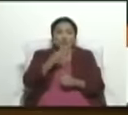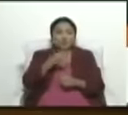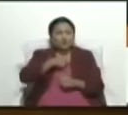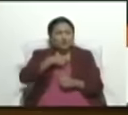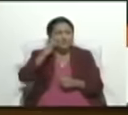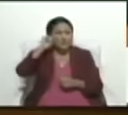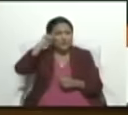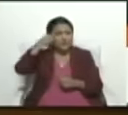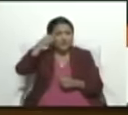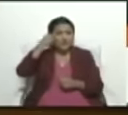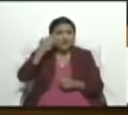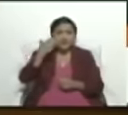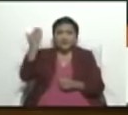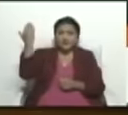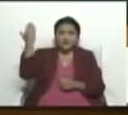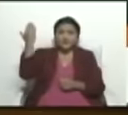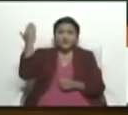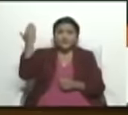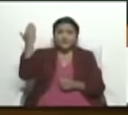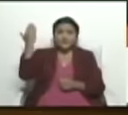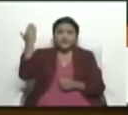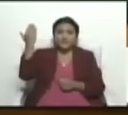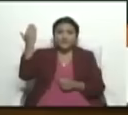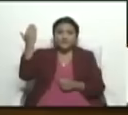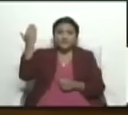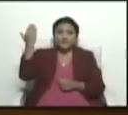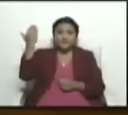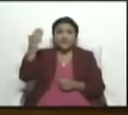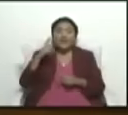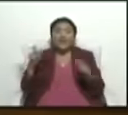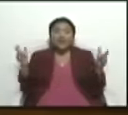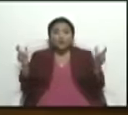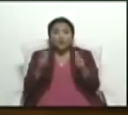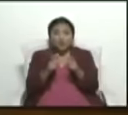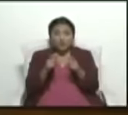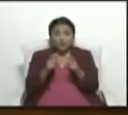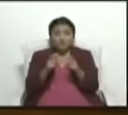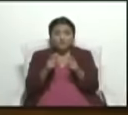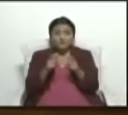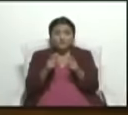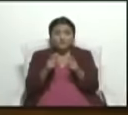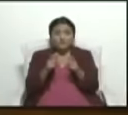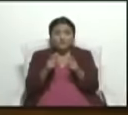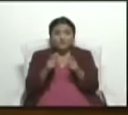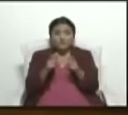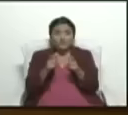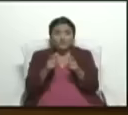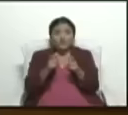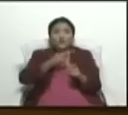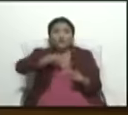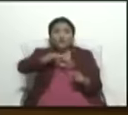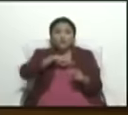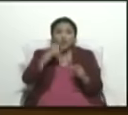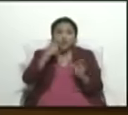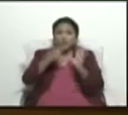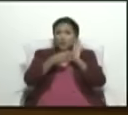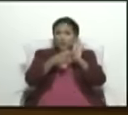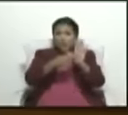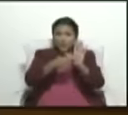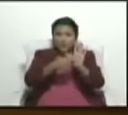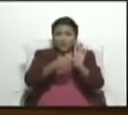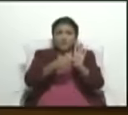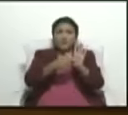esa, y lo verán en las imágenes, de esas reuniones. Aquí nosotros lanzábamos algunas de las